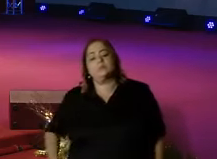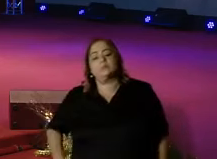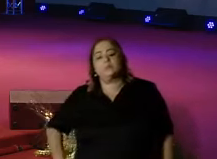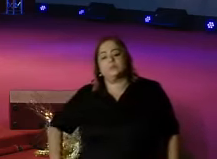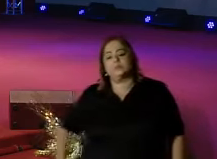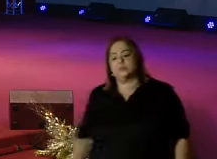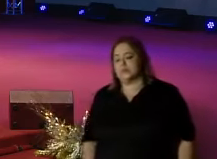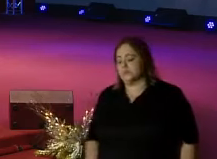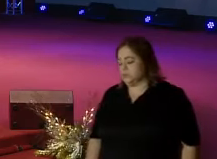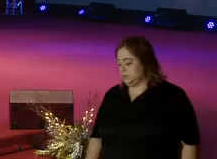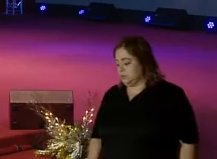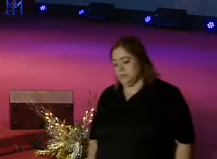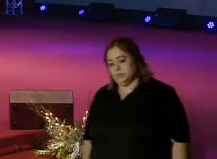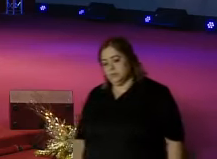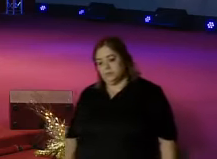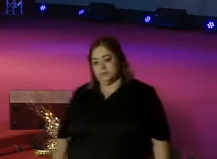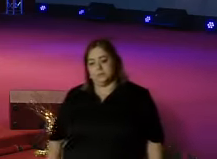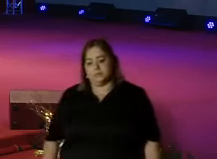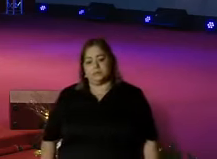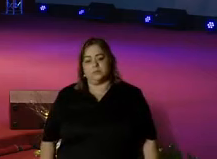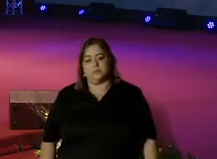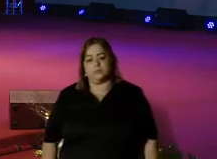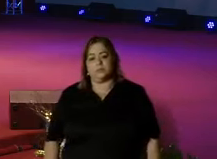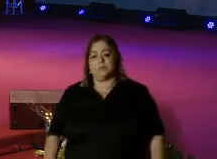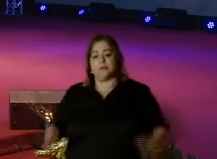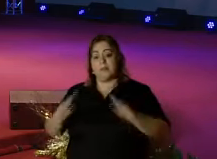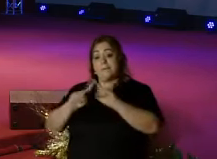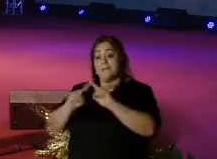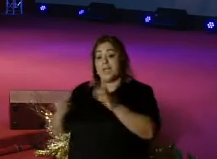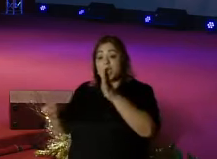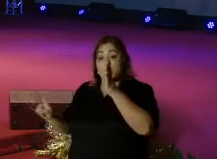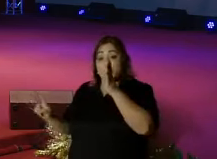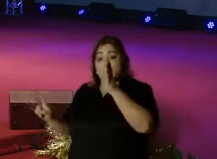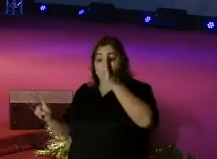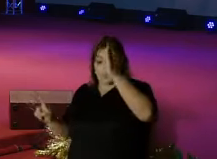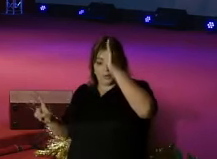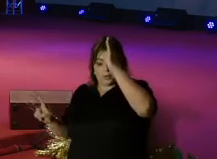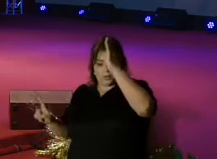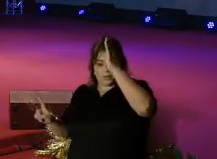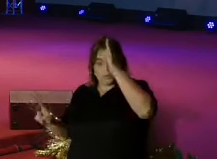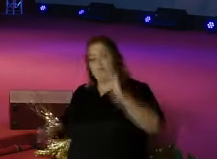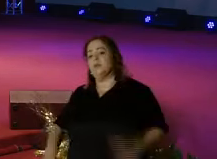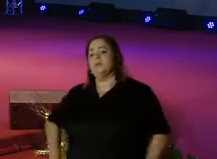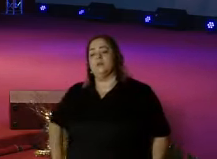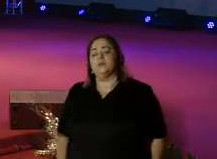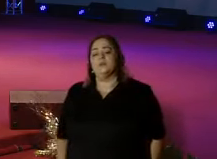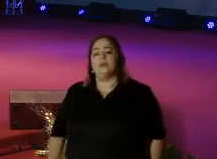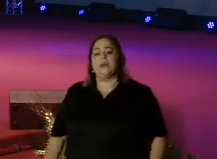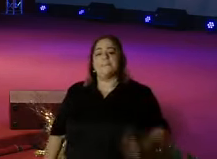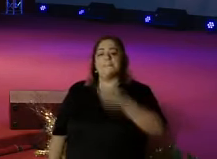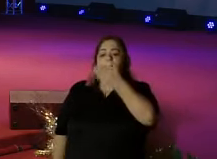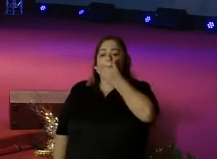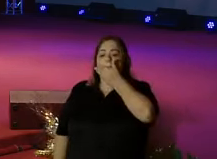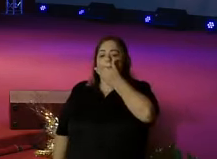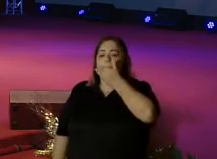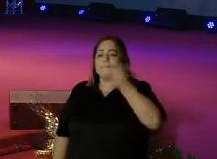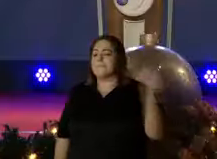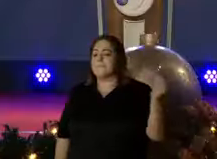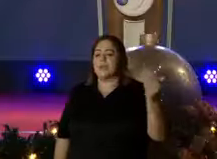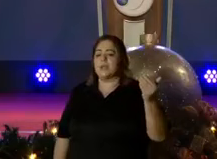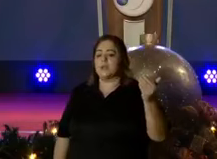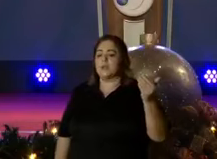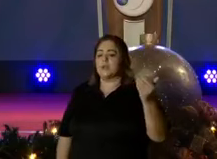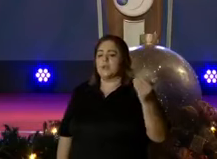Los llorones. Pero en el padre y madre había honestidad y sinceridad y el mejor deseo de que esa niña